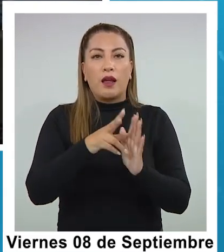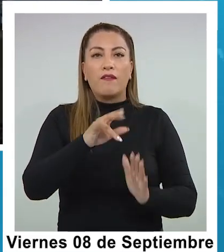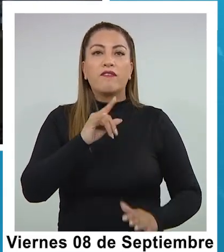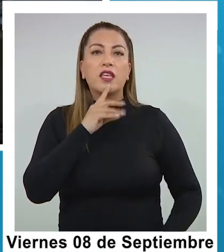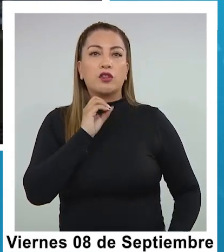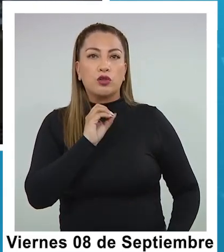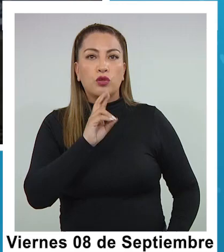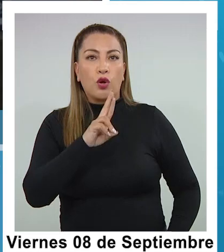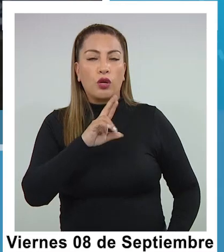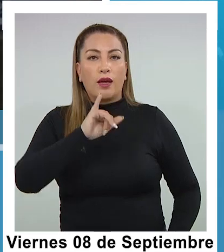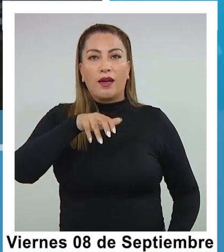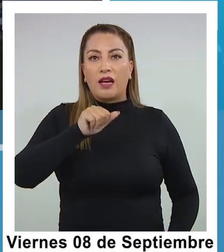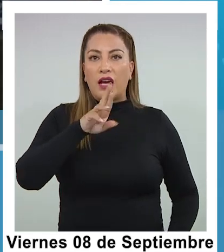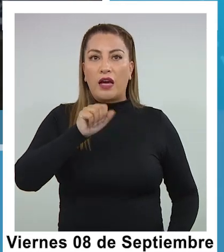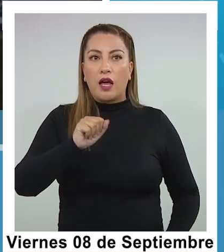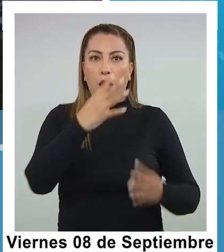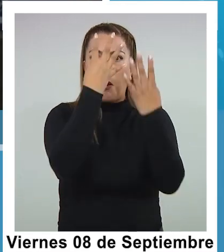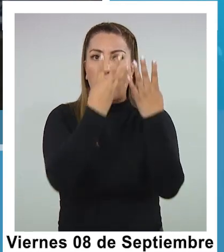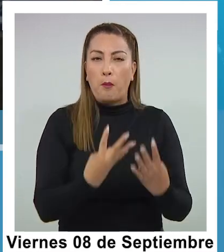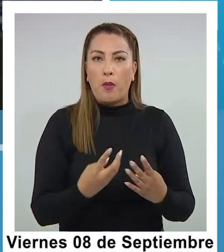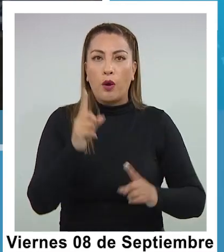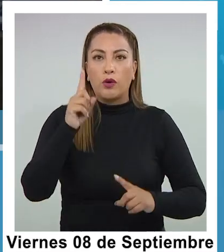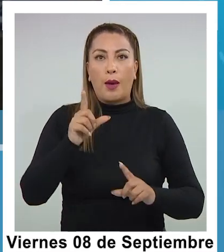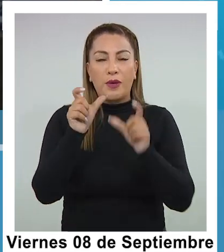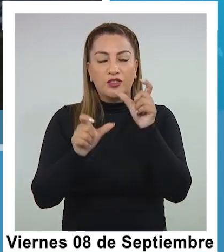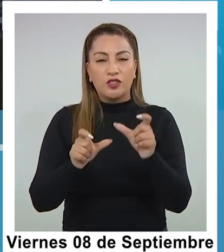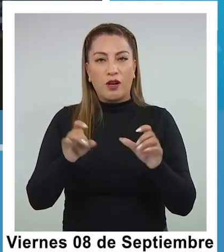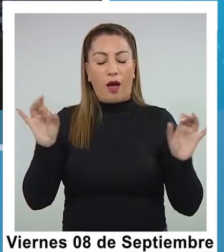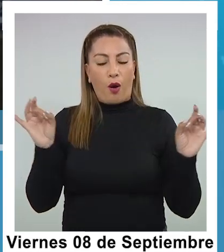eso ya, ni un pitonizo podía decirte